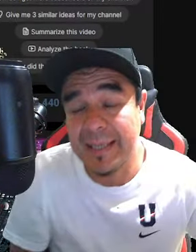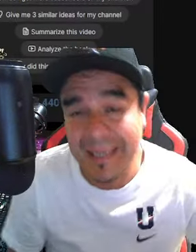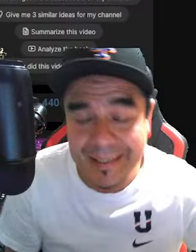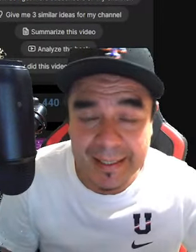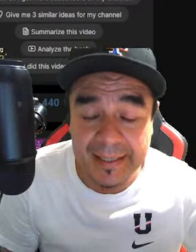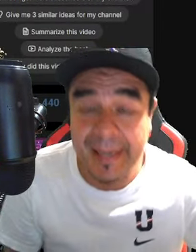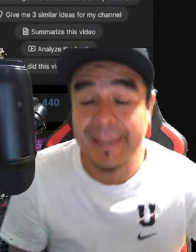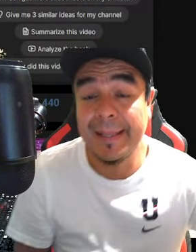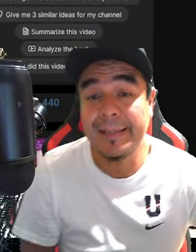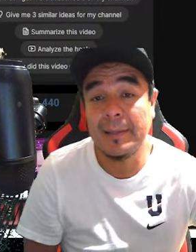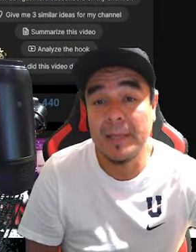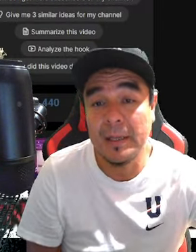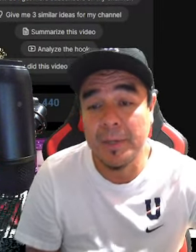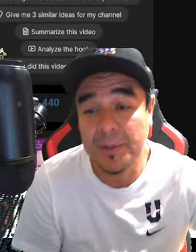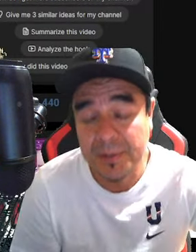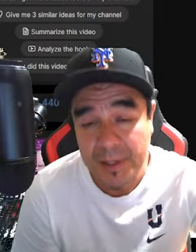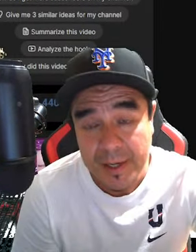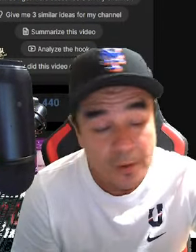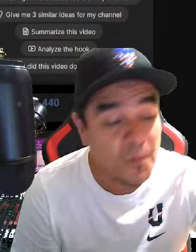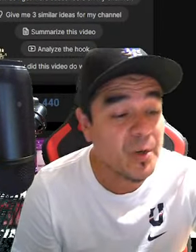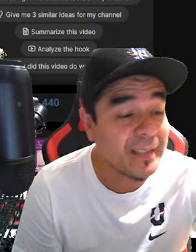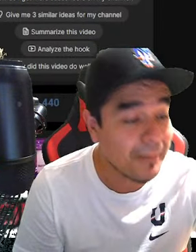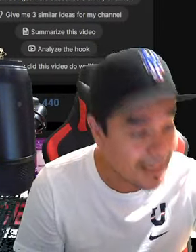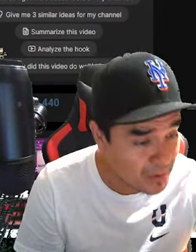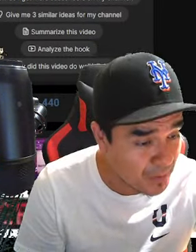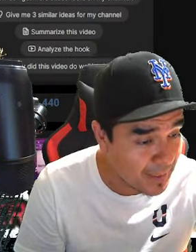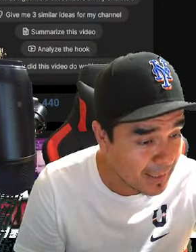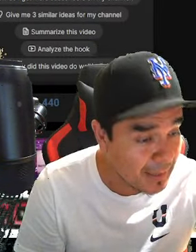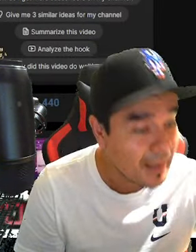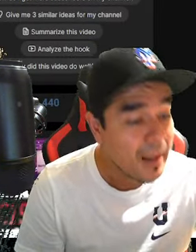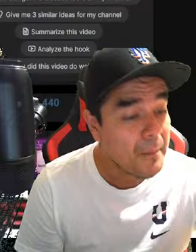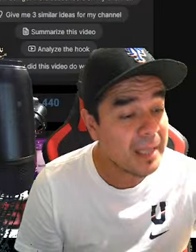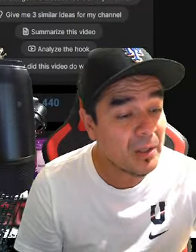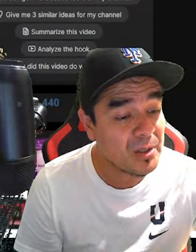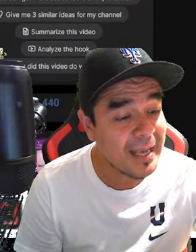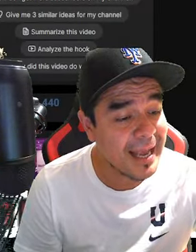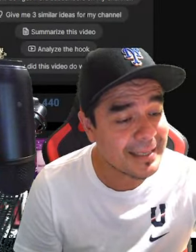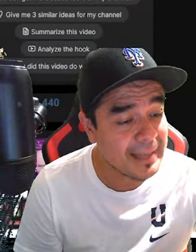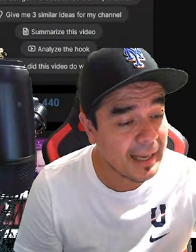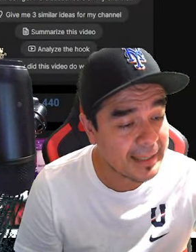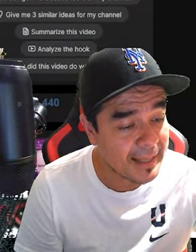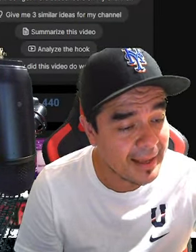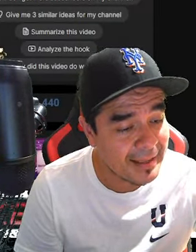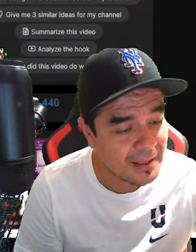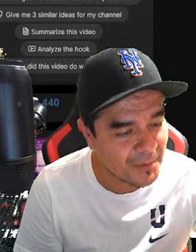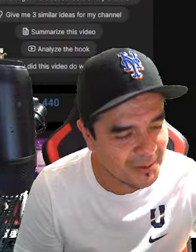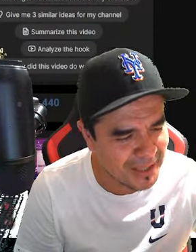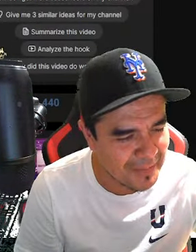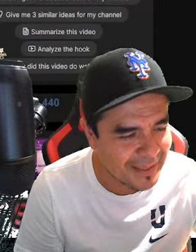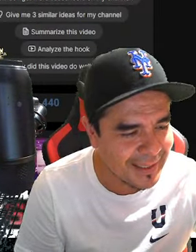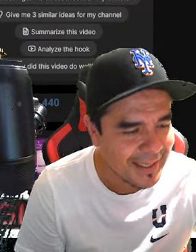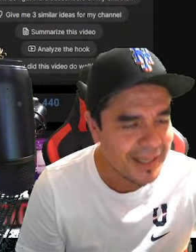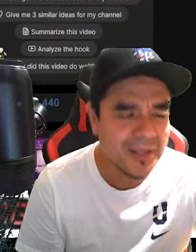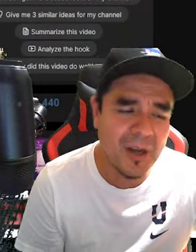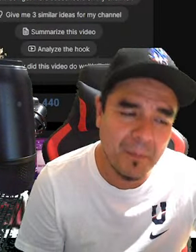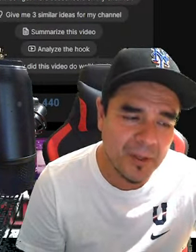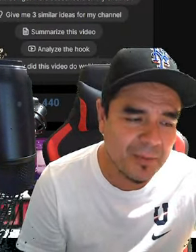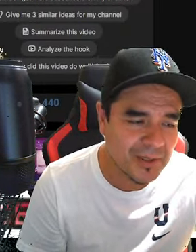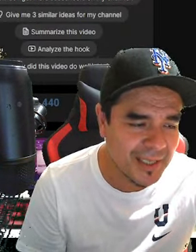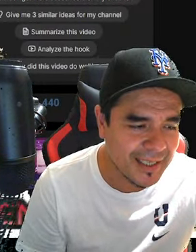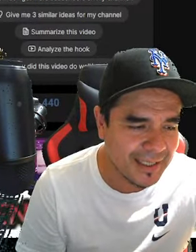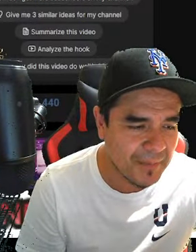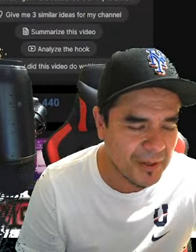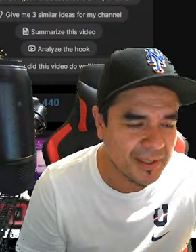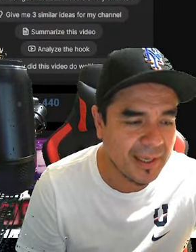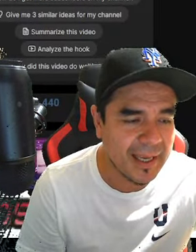gente de Canadá también, amigos. Un fuerte abrazo, Miguel Mendoza, hasta Canadá. Desafortunadamente no